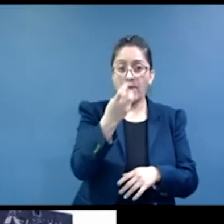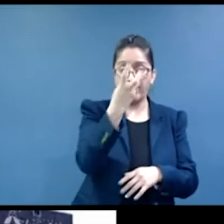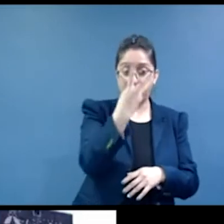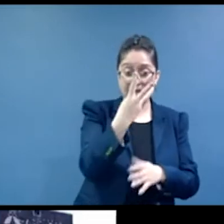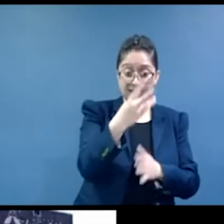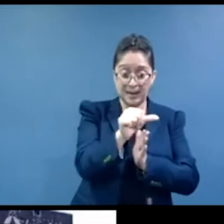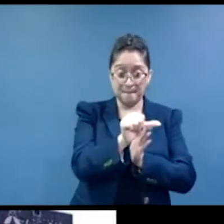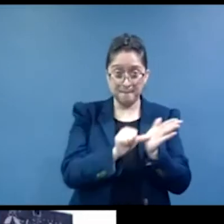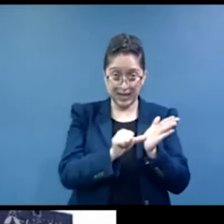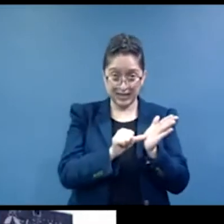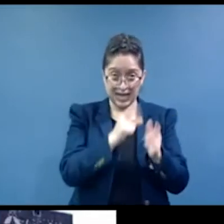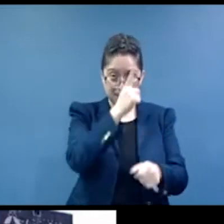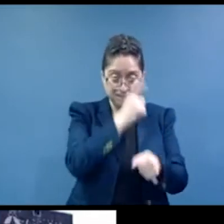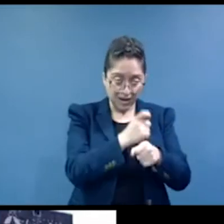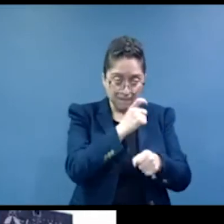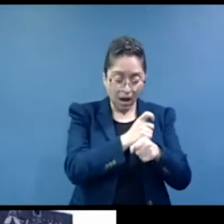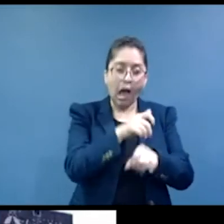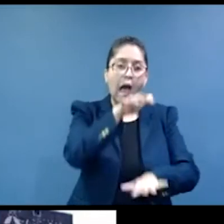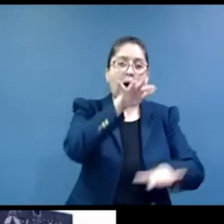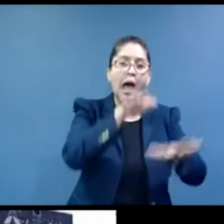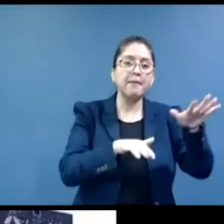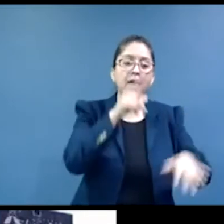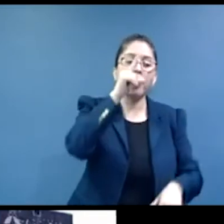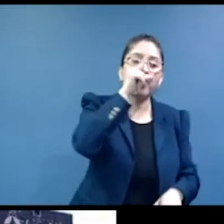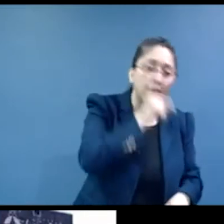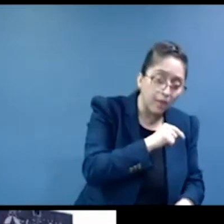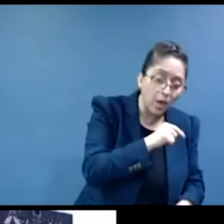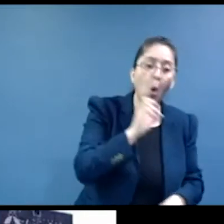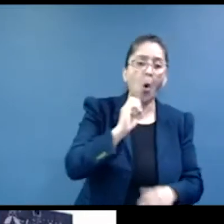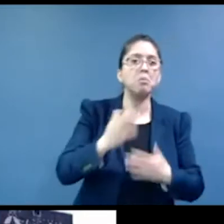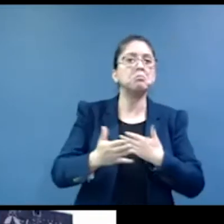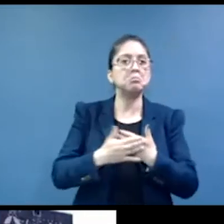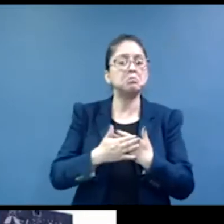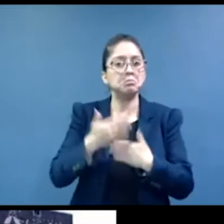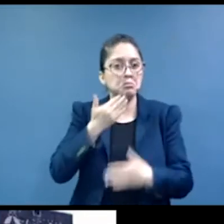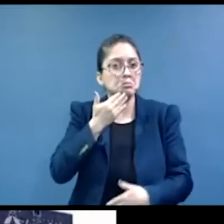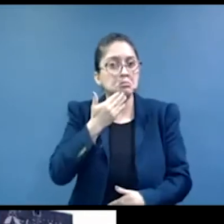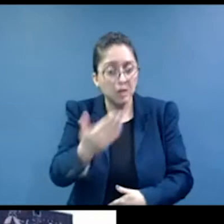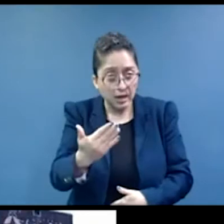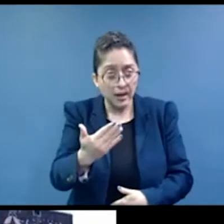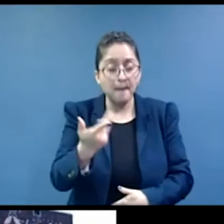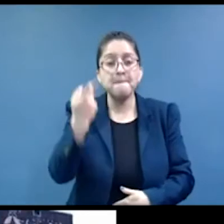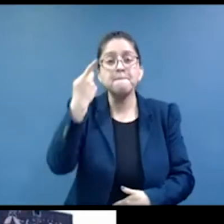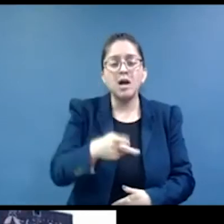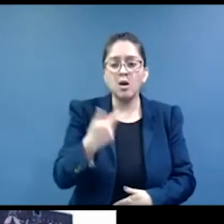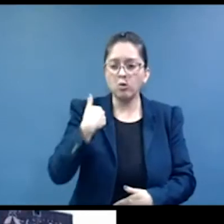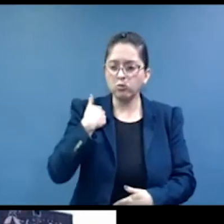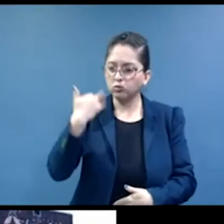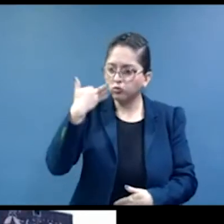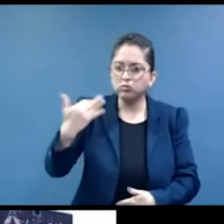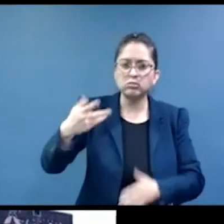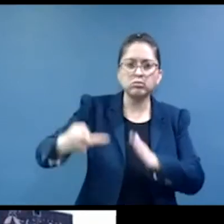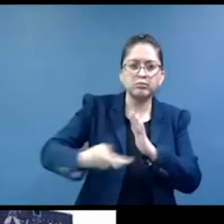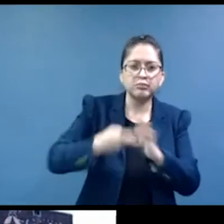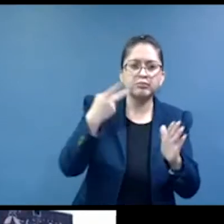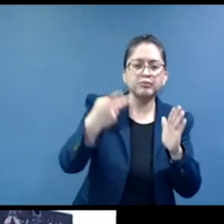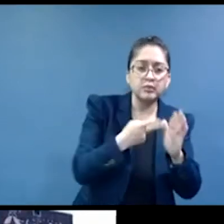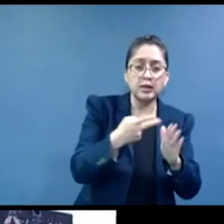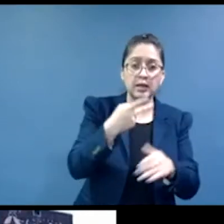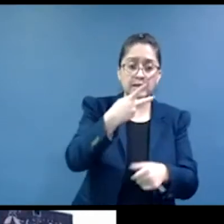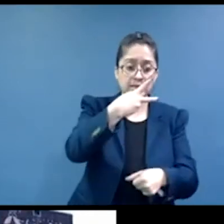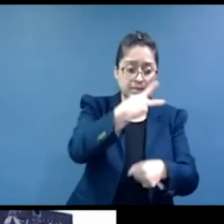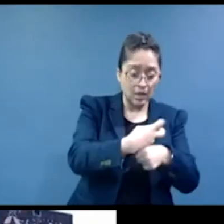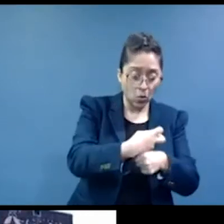embarazo pueda perderse, pero tenemos muchos casos en los que este se pierde en el segundo o